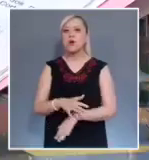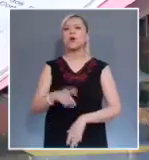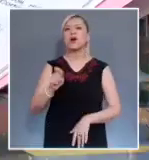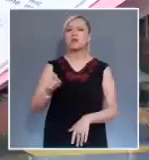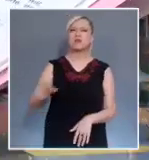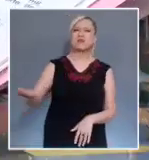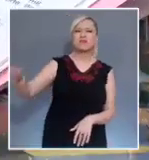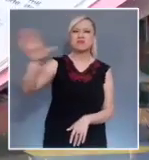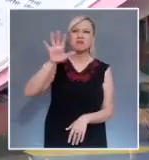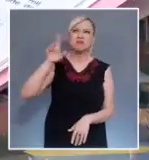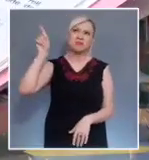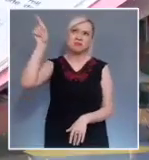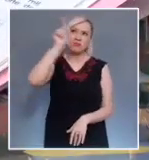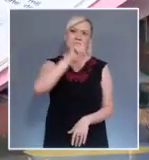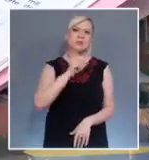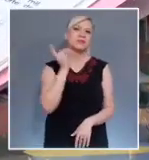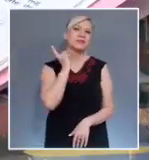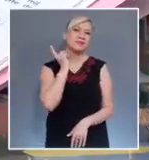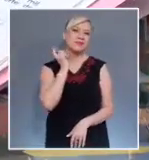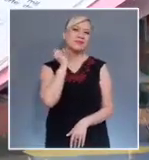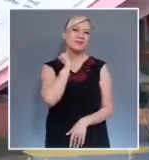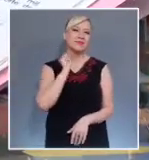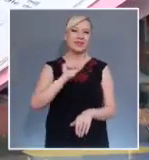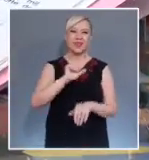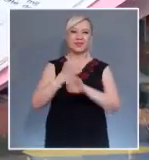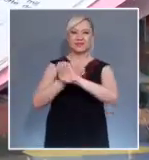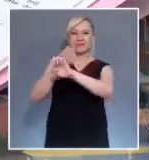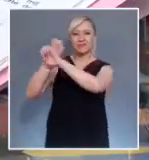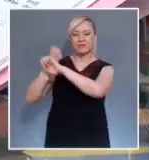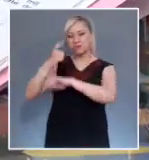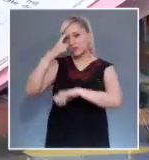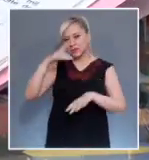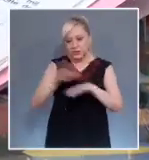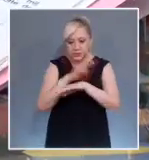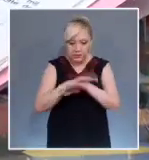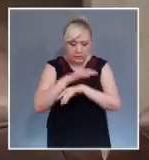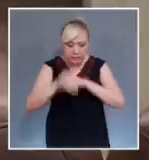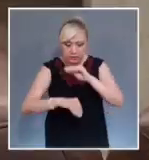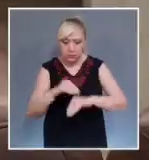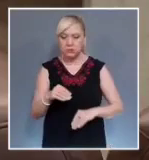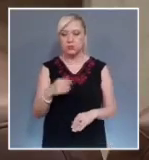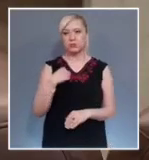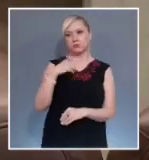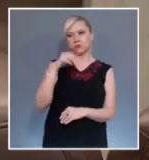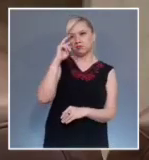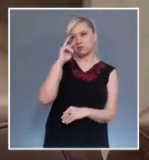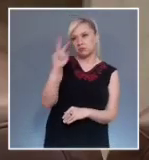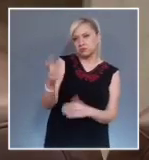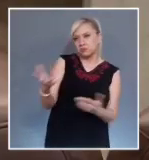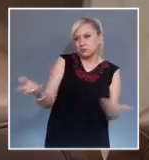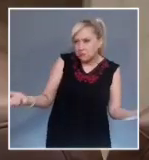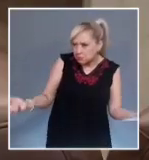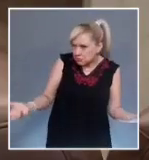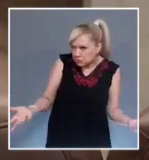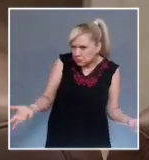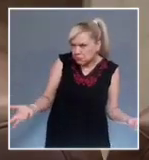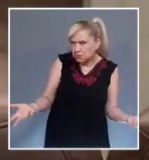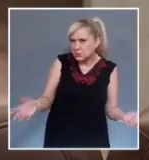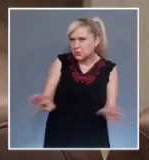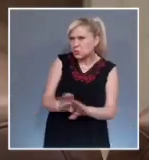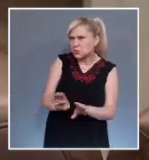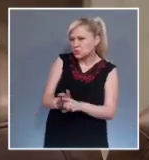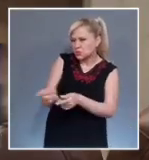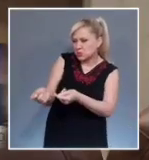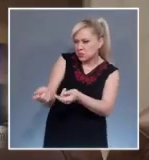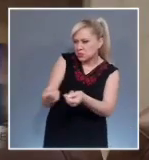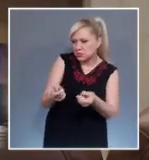para actualizar los códigos locales asuntos en los que ella quedó en La minoría Pero cómo entendemos que